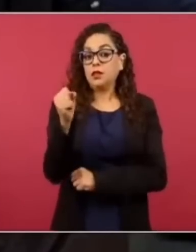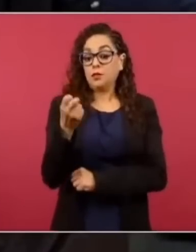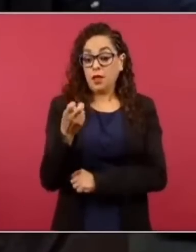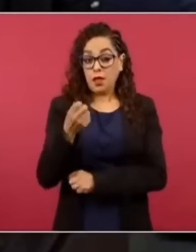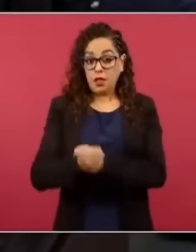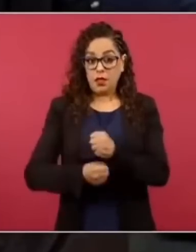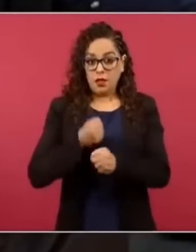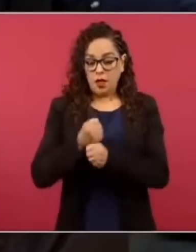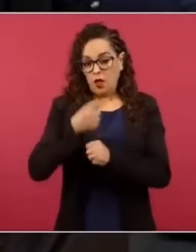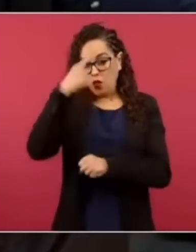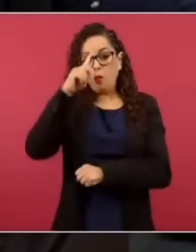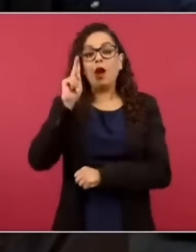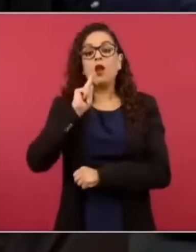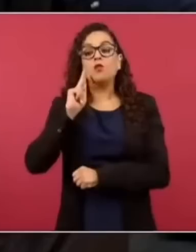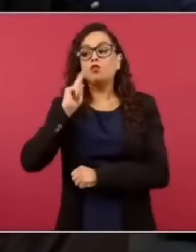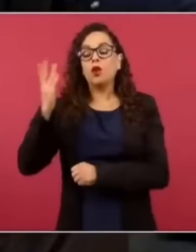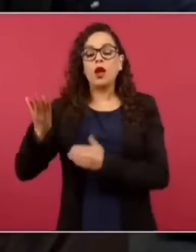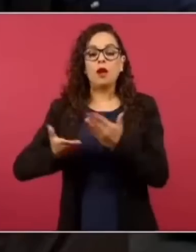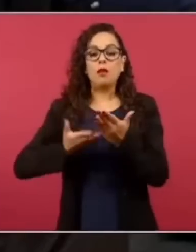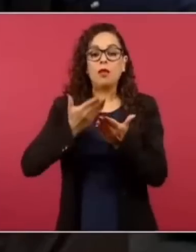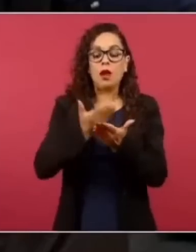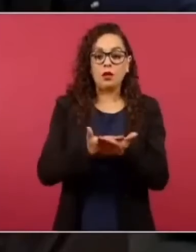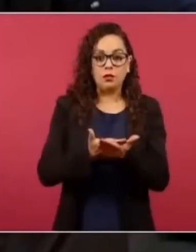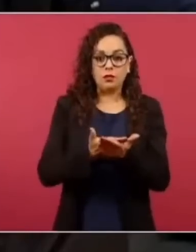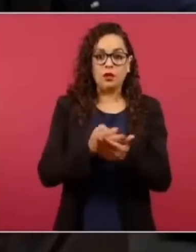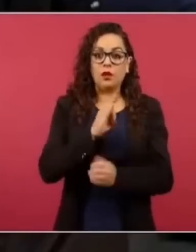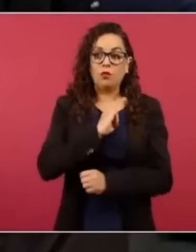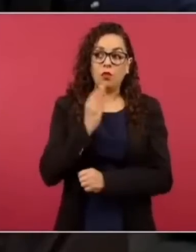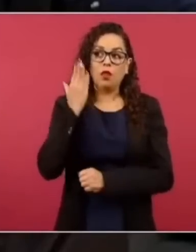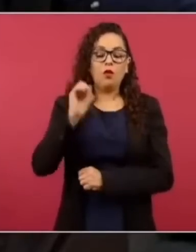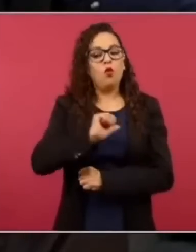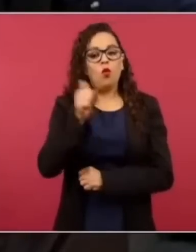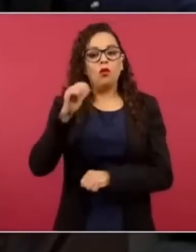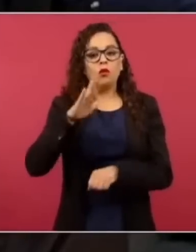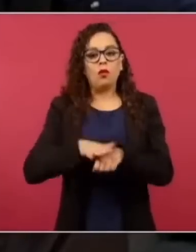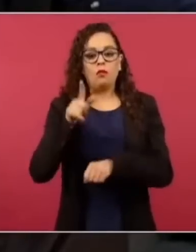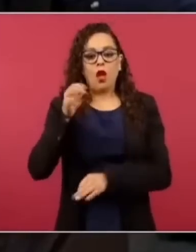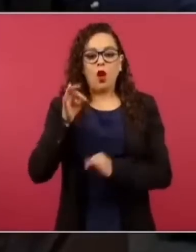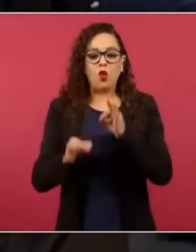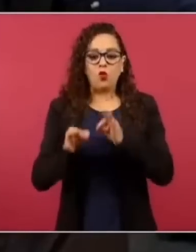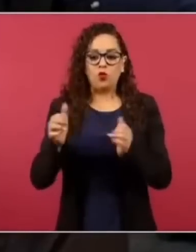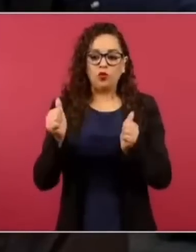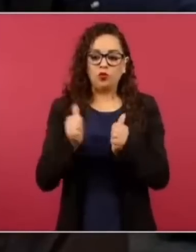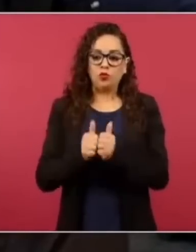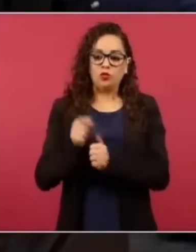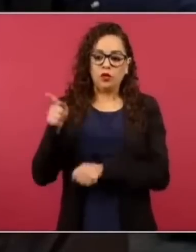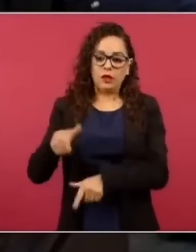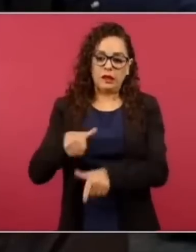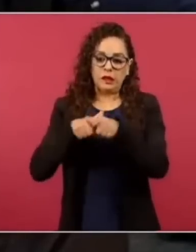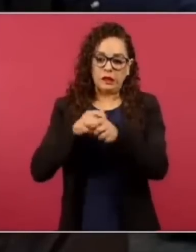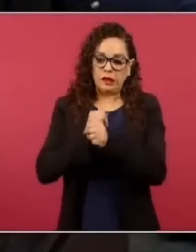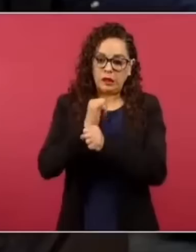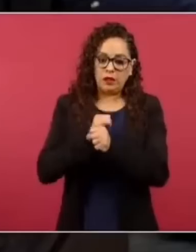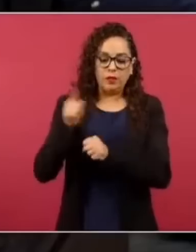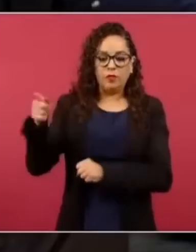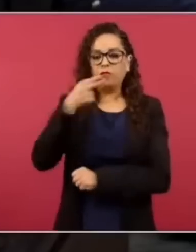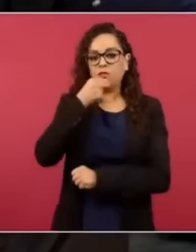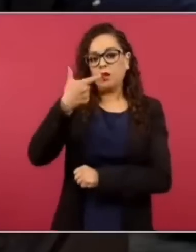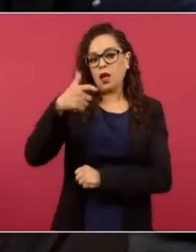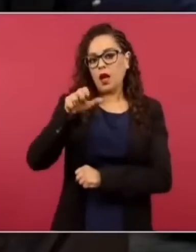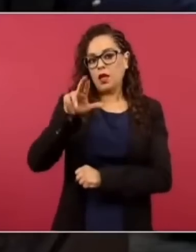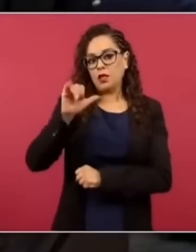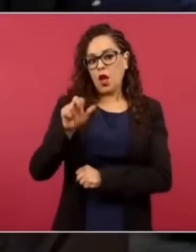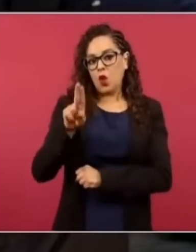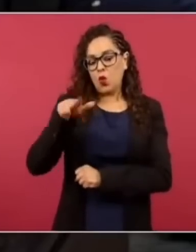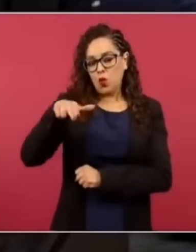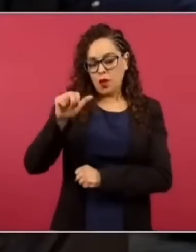nuevos elementos y donde se podría solicitar un nuevo juicio para García Luna. Con esto, bueno, pues todavía hay la posibilidad de que pudiera